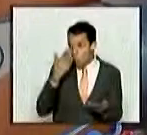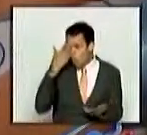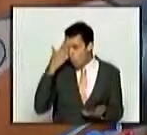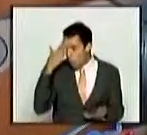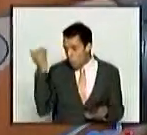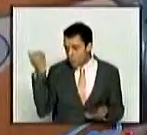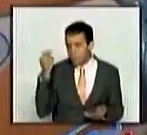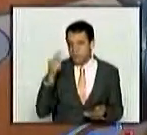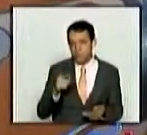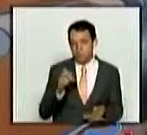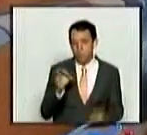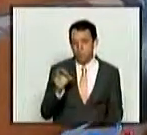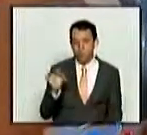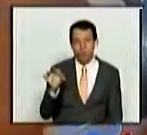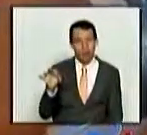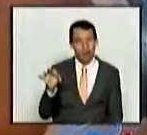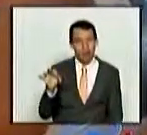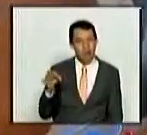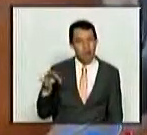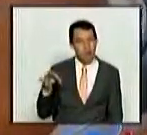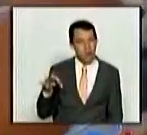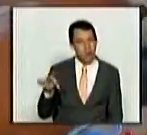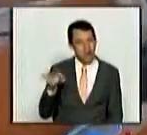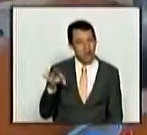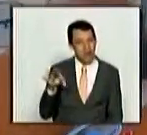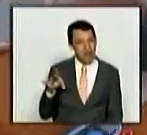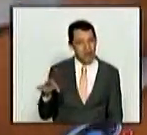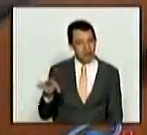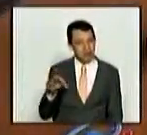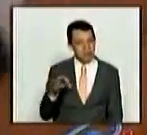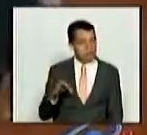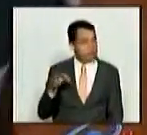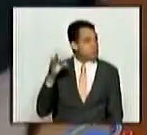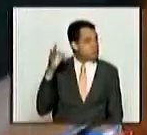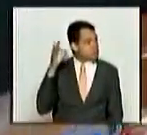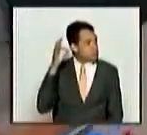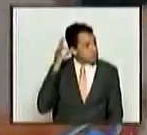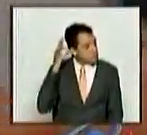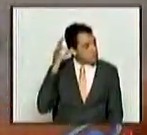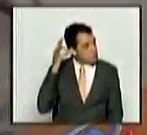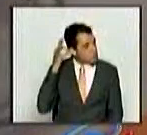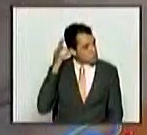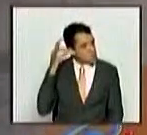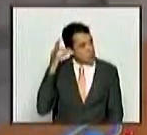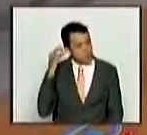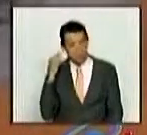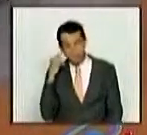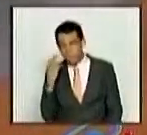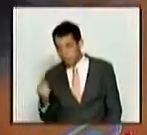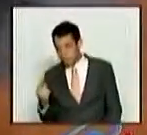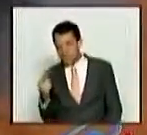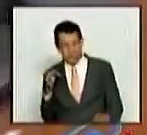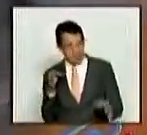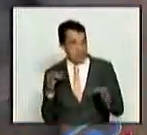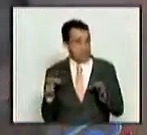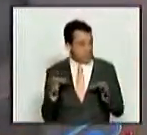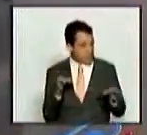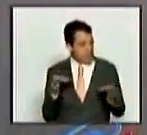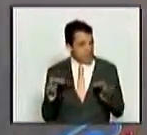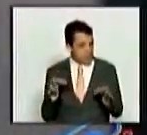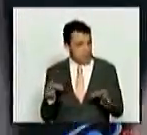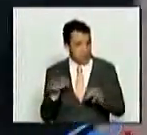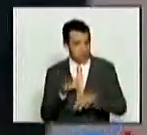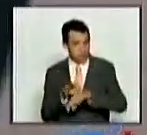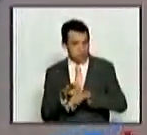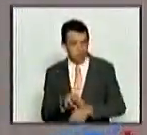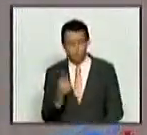Los balines. Los balines. Las chinchetas, que así como lo ha explicado el doctor, me destapa